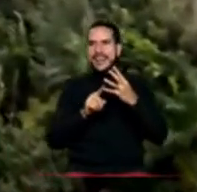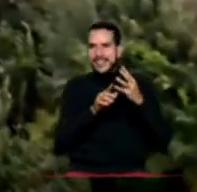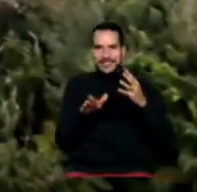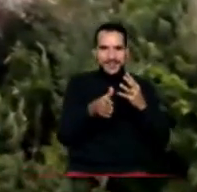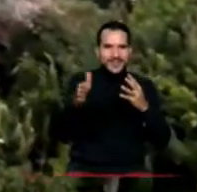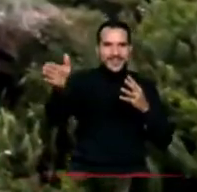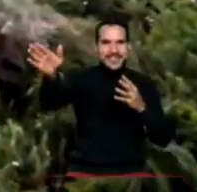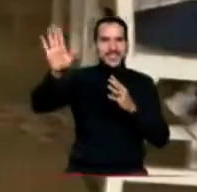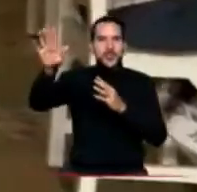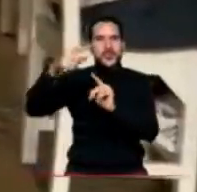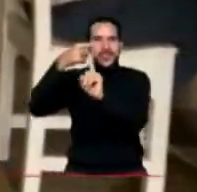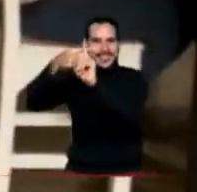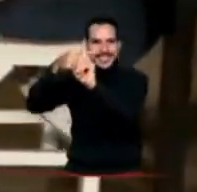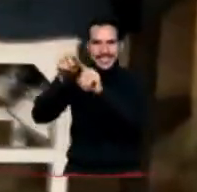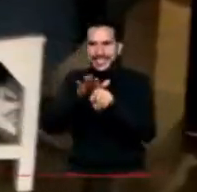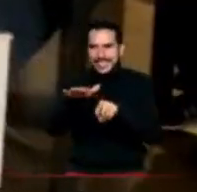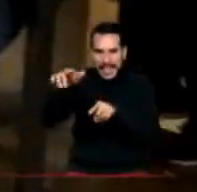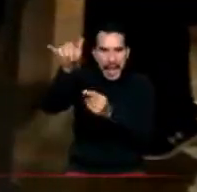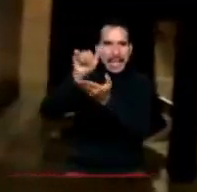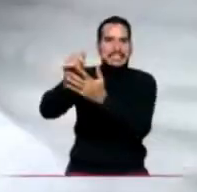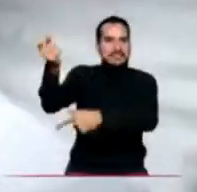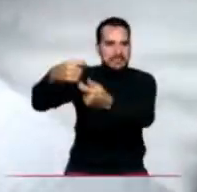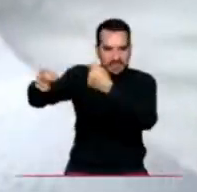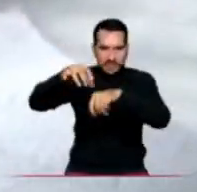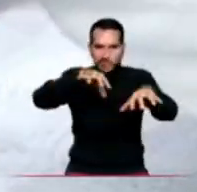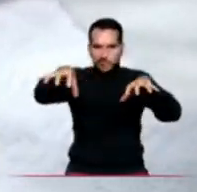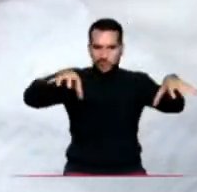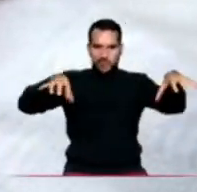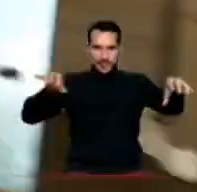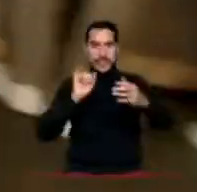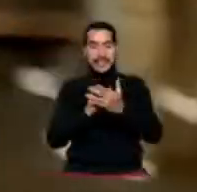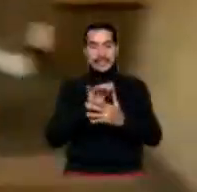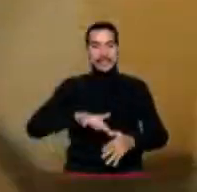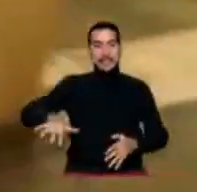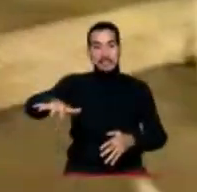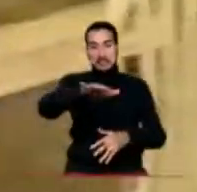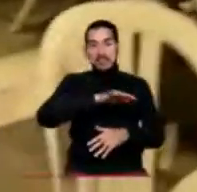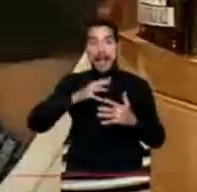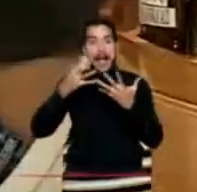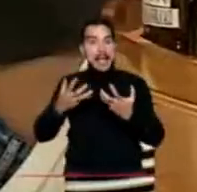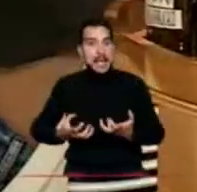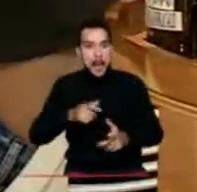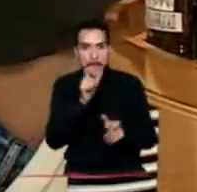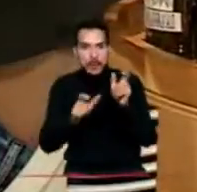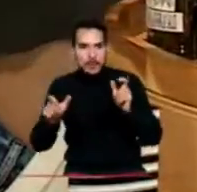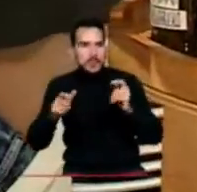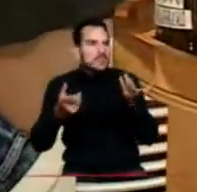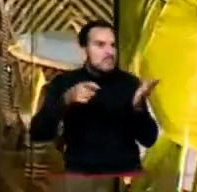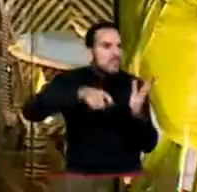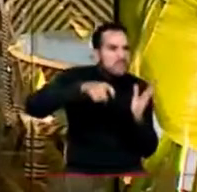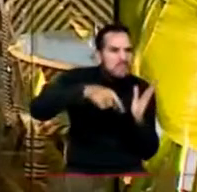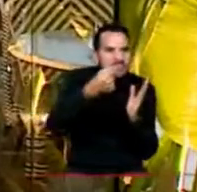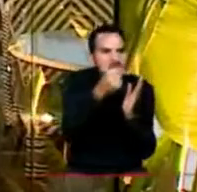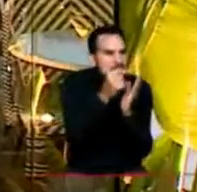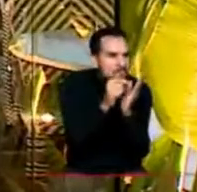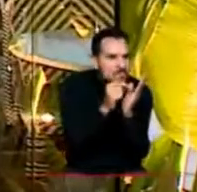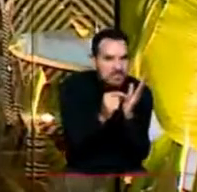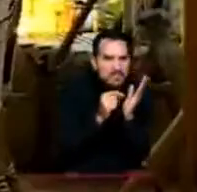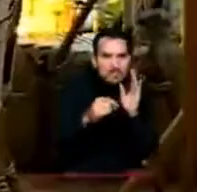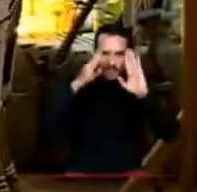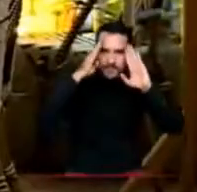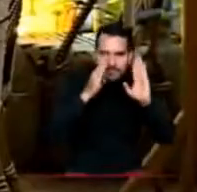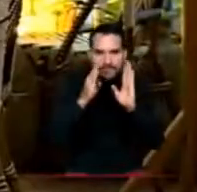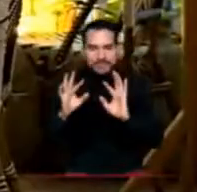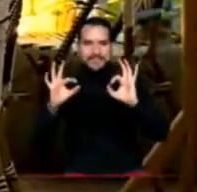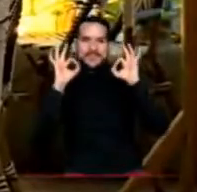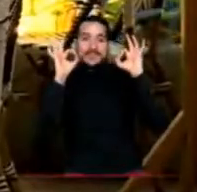cumbre de la biodiversidad, pensando en cómo brindar una atención personalizada y de calidad, porque incluso algunos negocios pueden atender a los